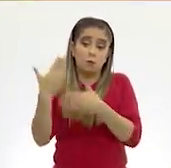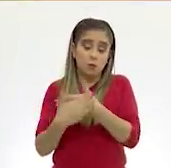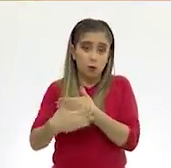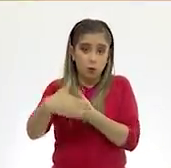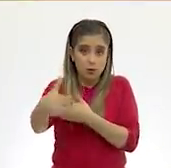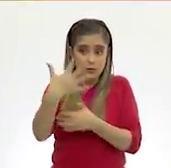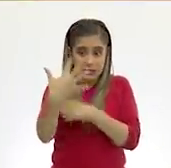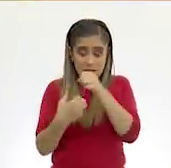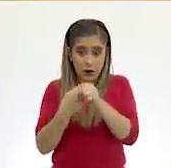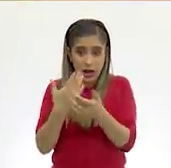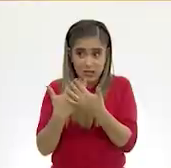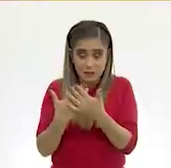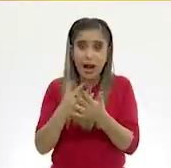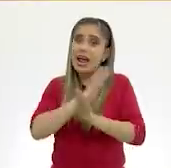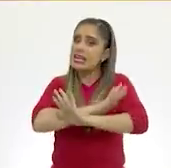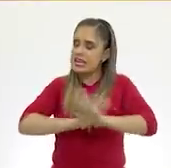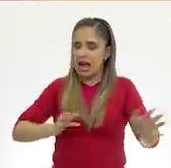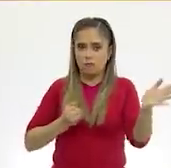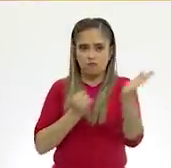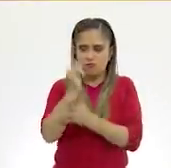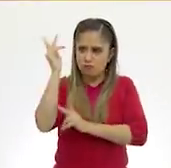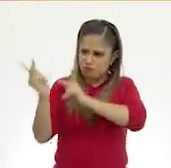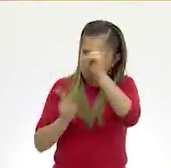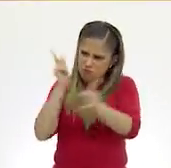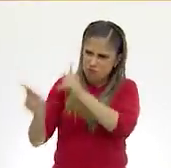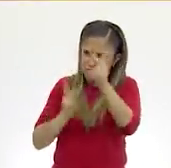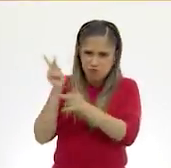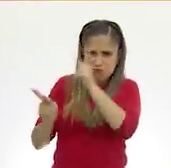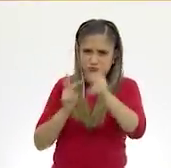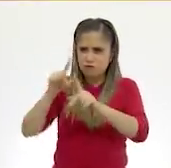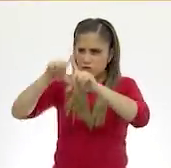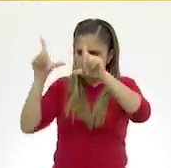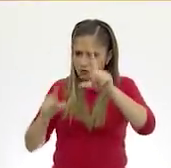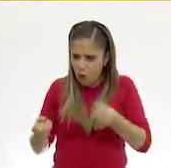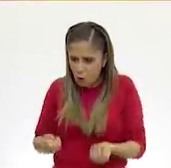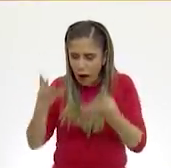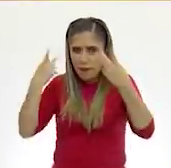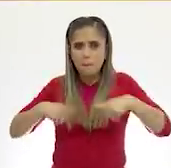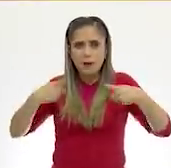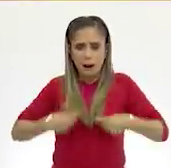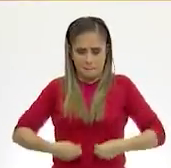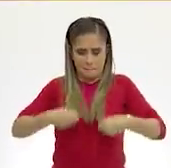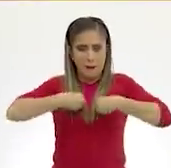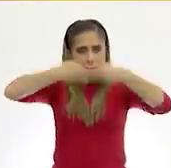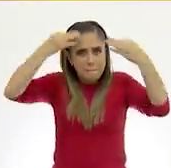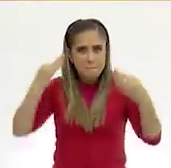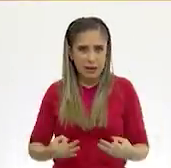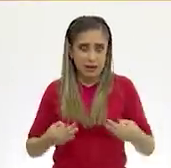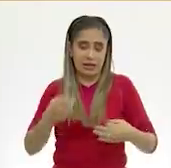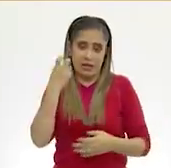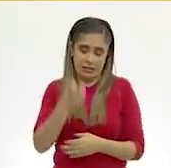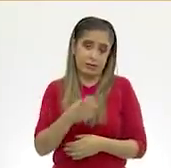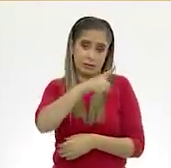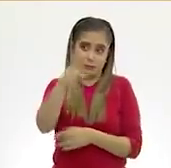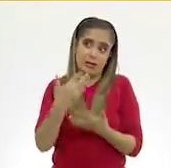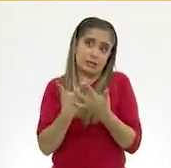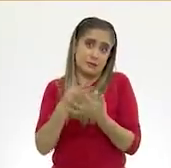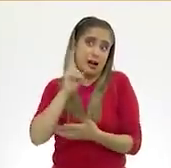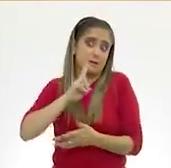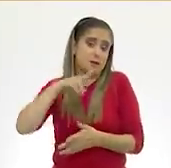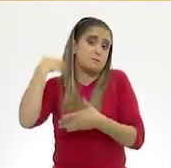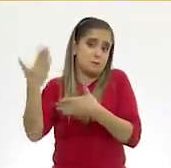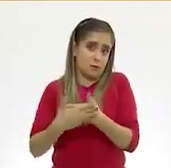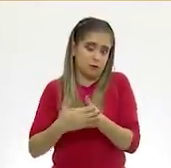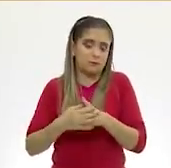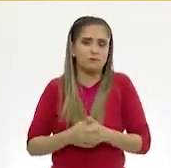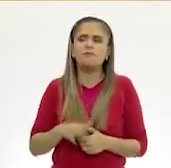y estaremos muy atentos a los datos oficiales, así como todas las niñas y los niños en casa. Maestro, me